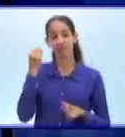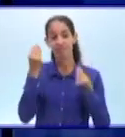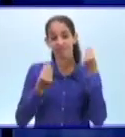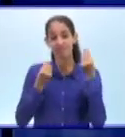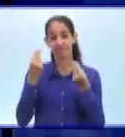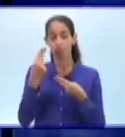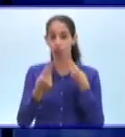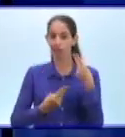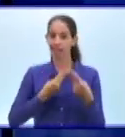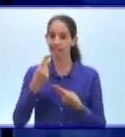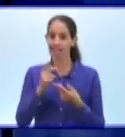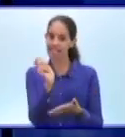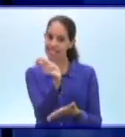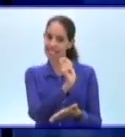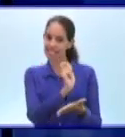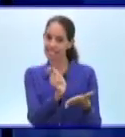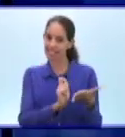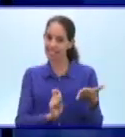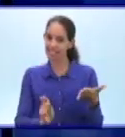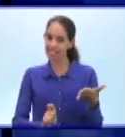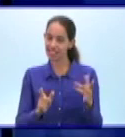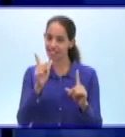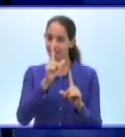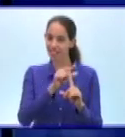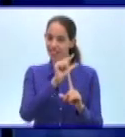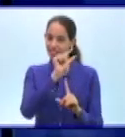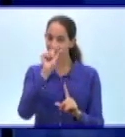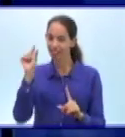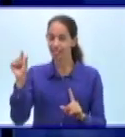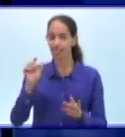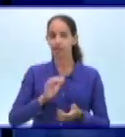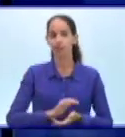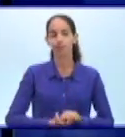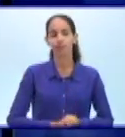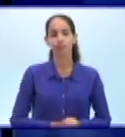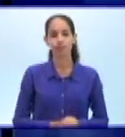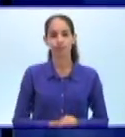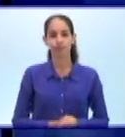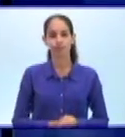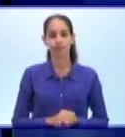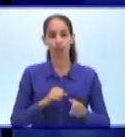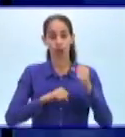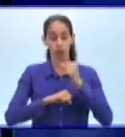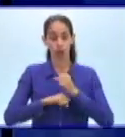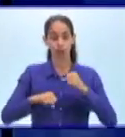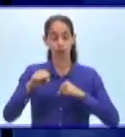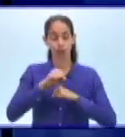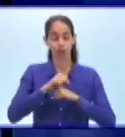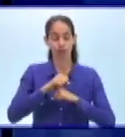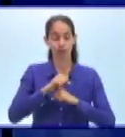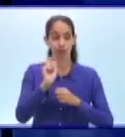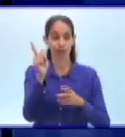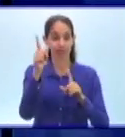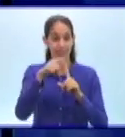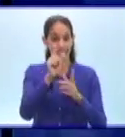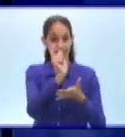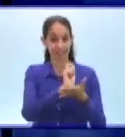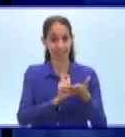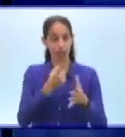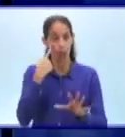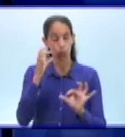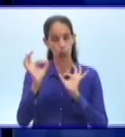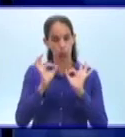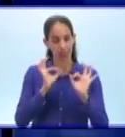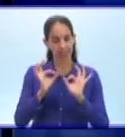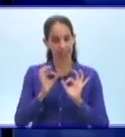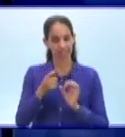con argumentos su construcción textual. Recuerden protegerse, cuidarse.